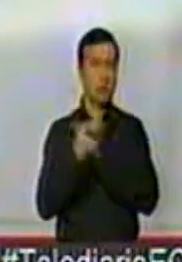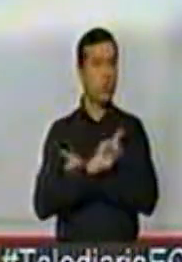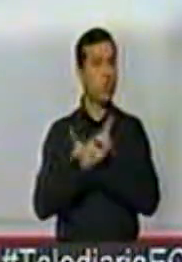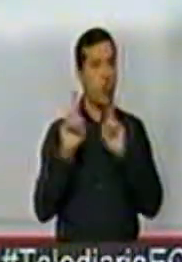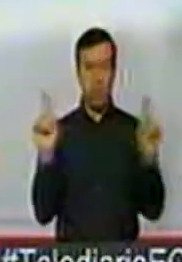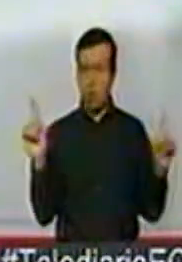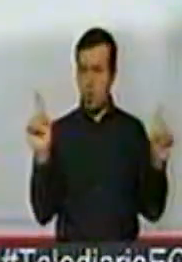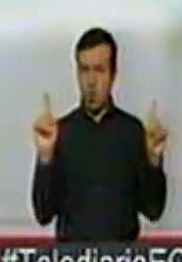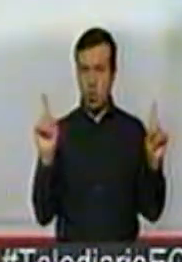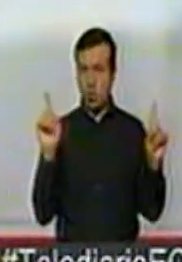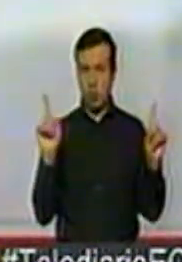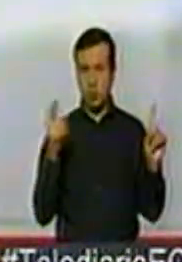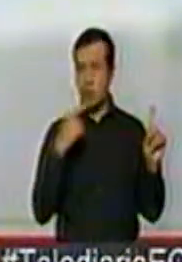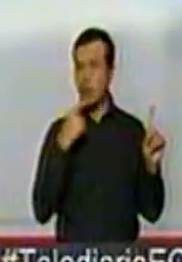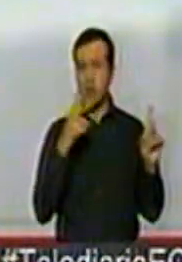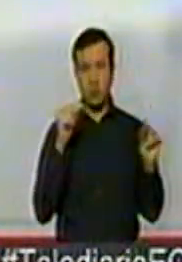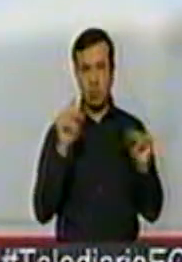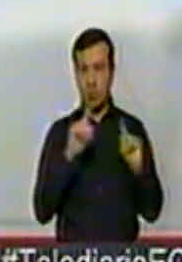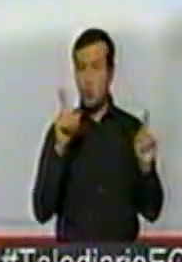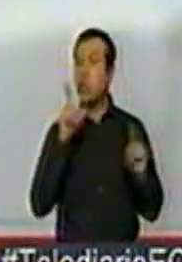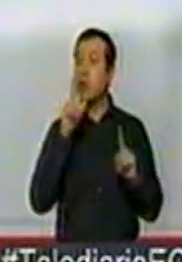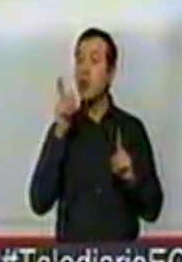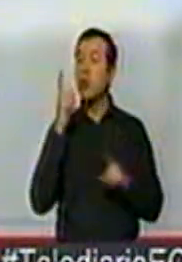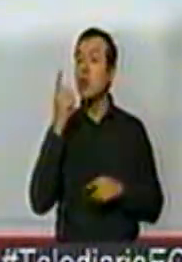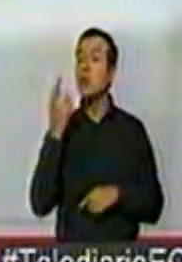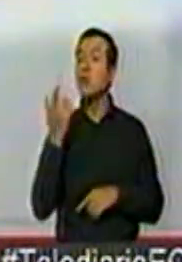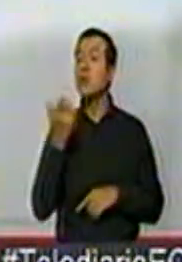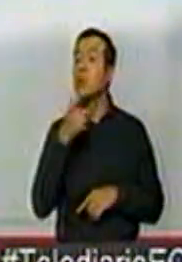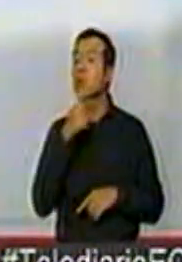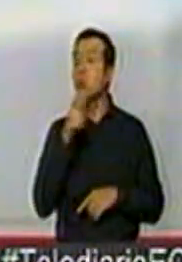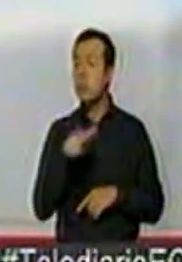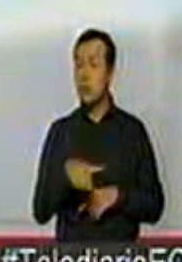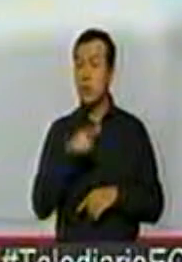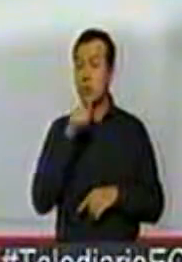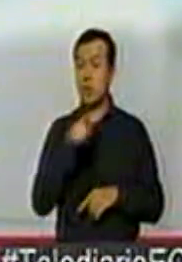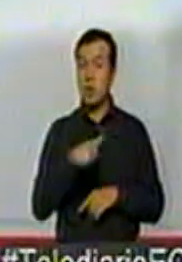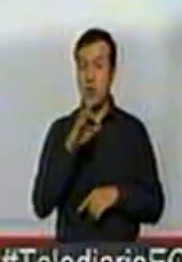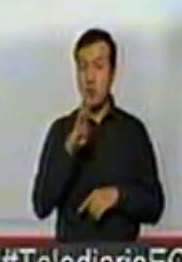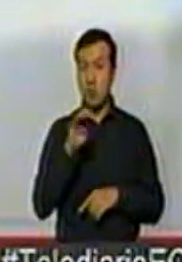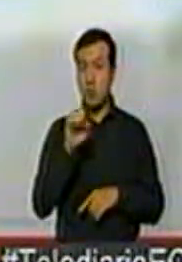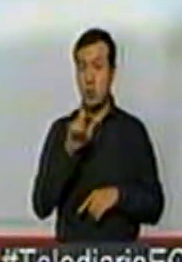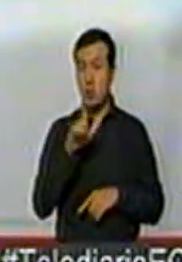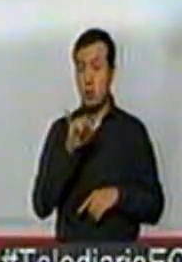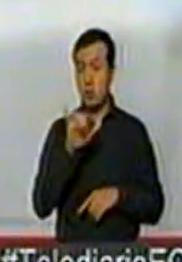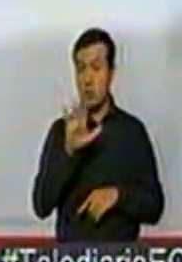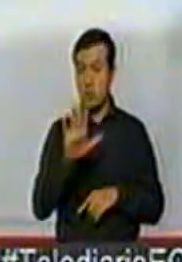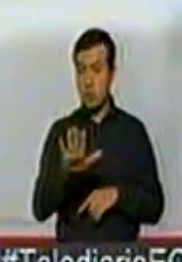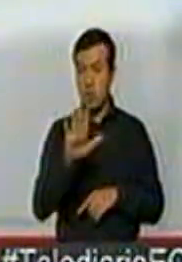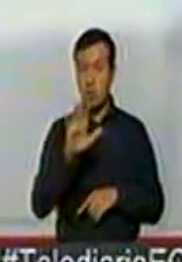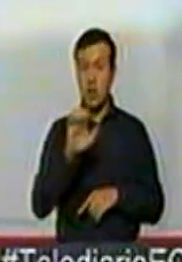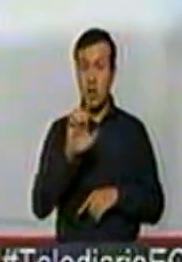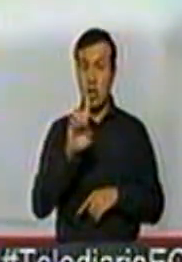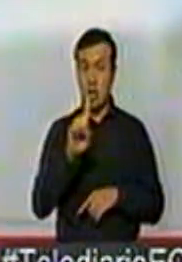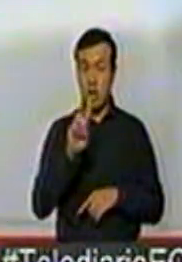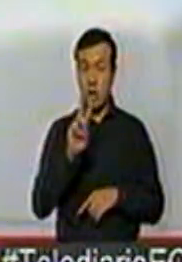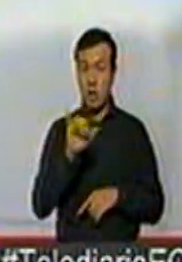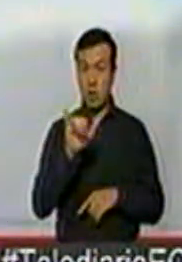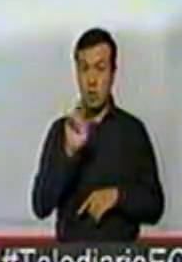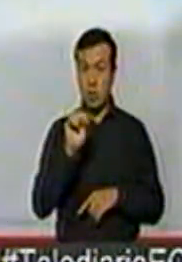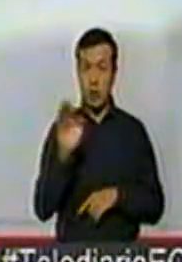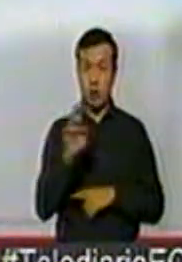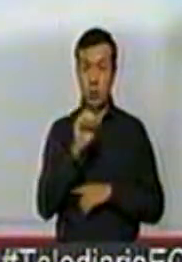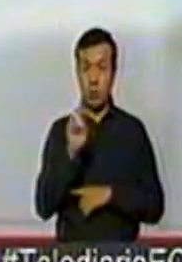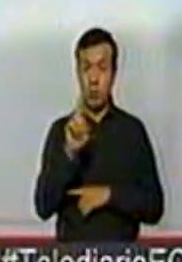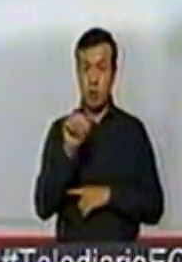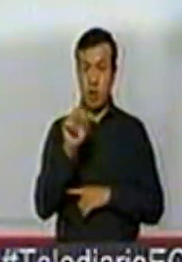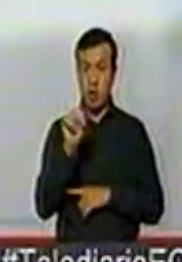offshore que él menciona, sino que quien las constituye, en este caso en Belice, es el señor Edwin Moreno Garcés. Por otra